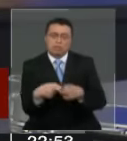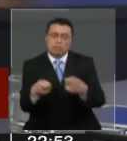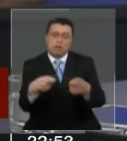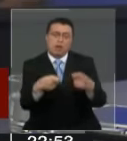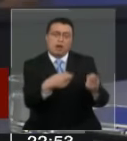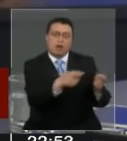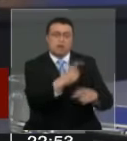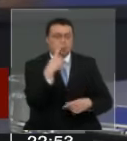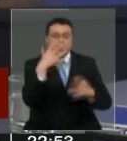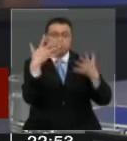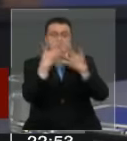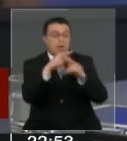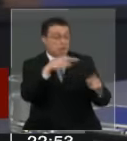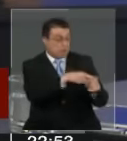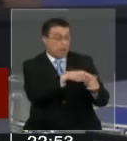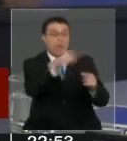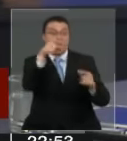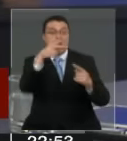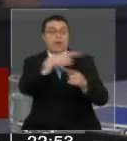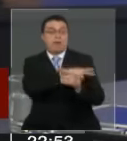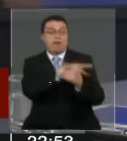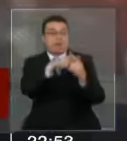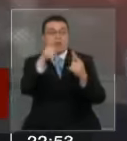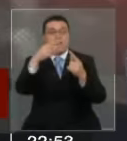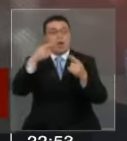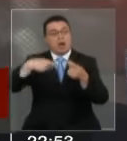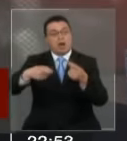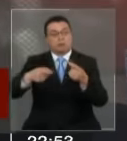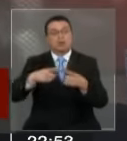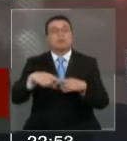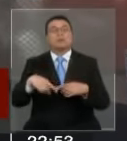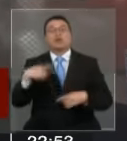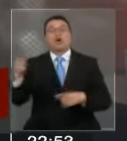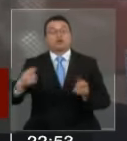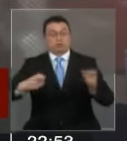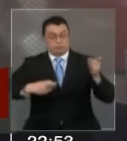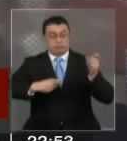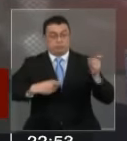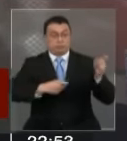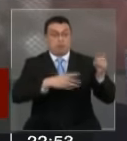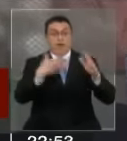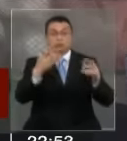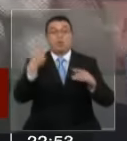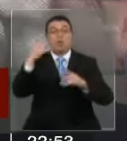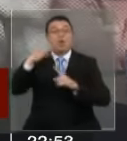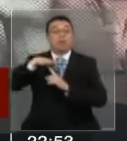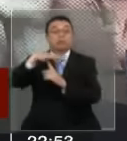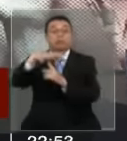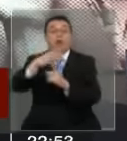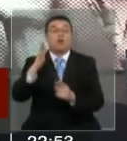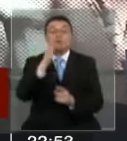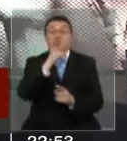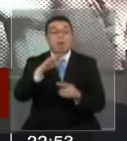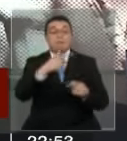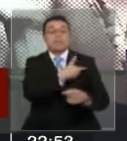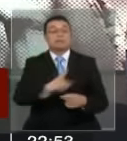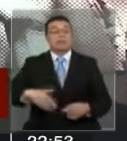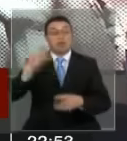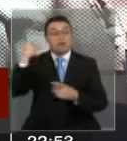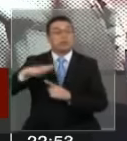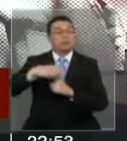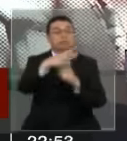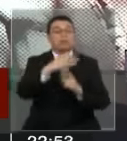preocupó de su jefe que también gastaba? Y perdón, y hemos gastado miles de millones de dólares en armamento, pero si hay un terremoto, no hay un helicóptero a subir a la presidenta. No. No hay